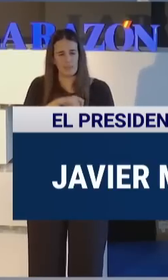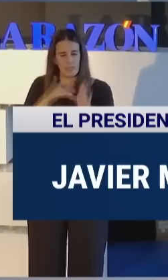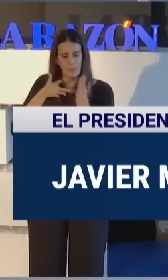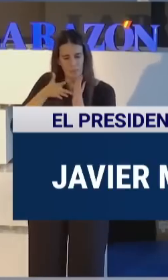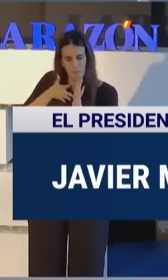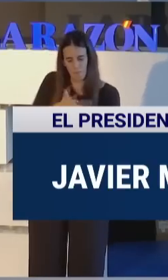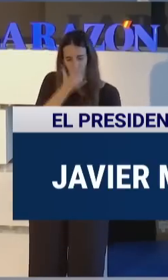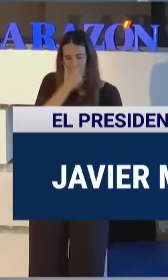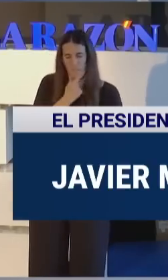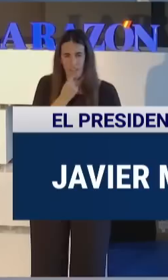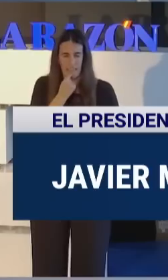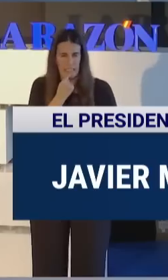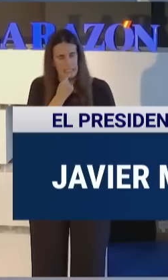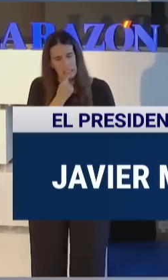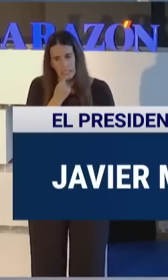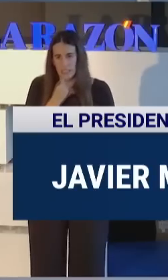algunos de